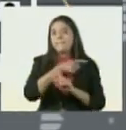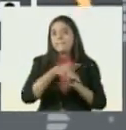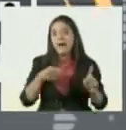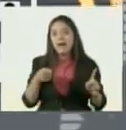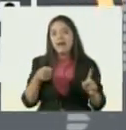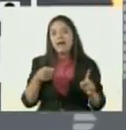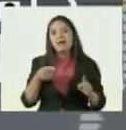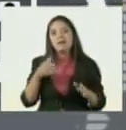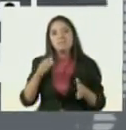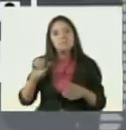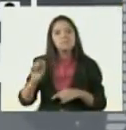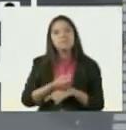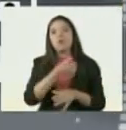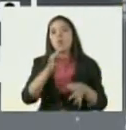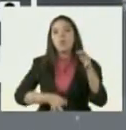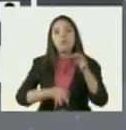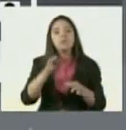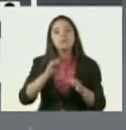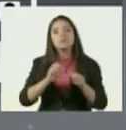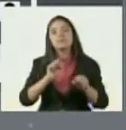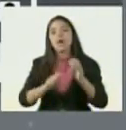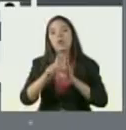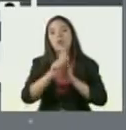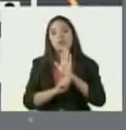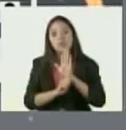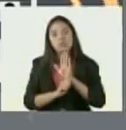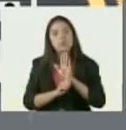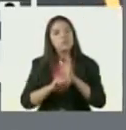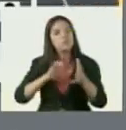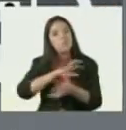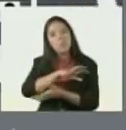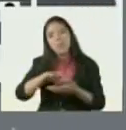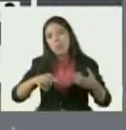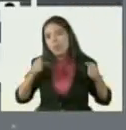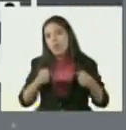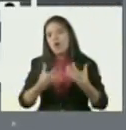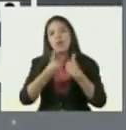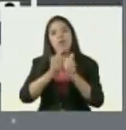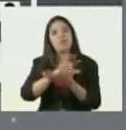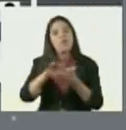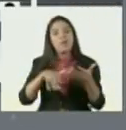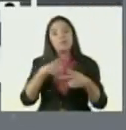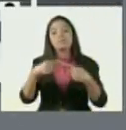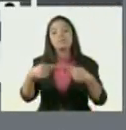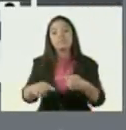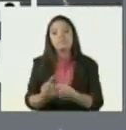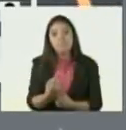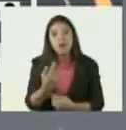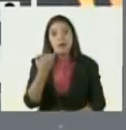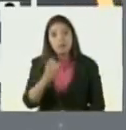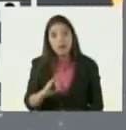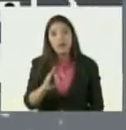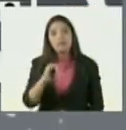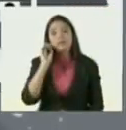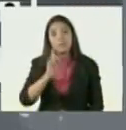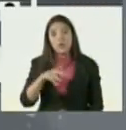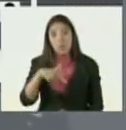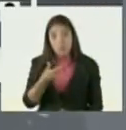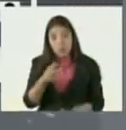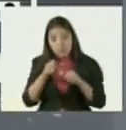la justicia, ante la Constitución, los crímenes, la violencia que ha generado y la que pueda